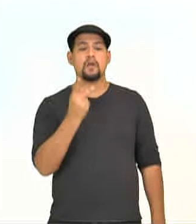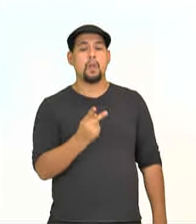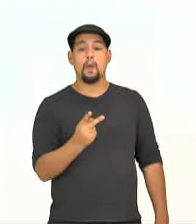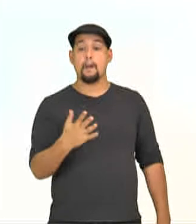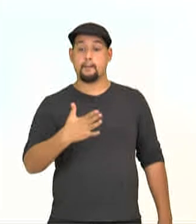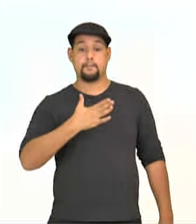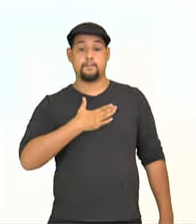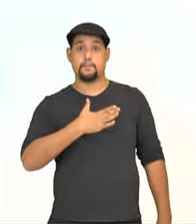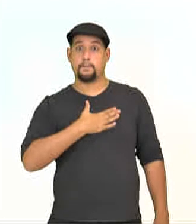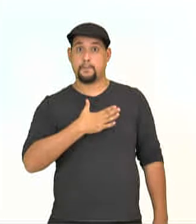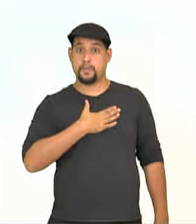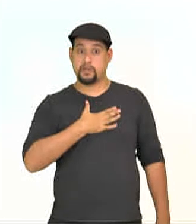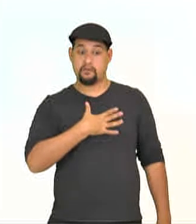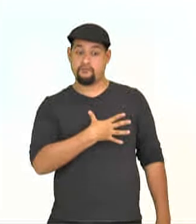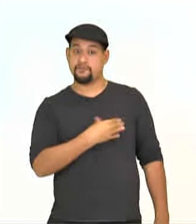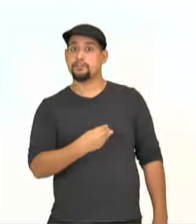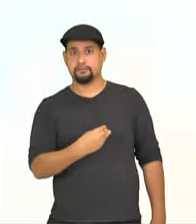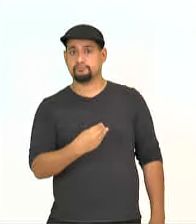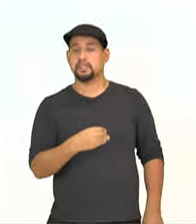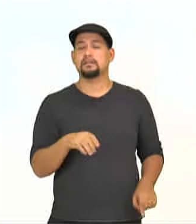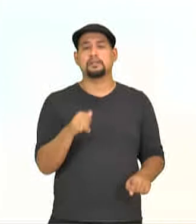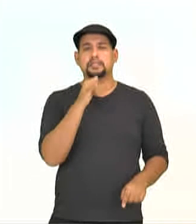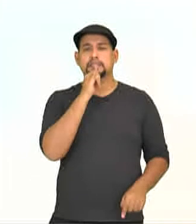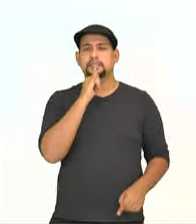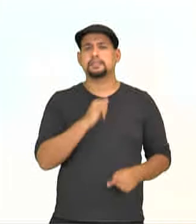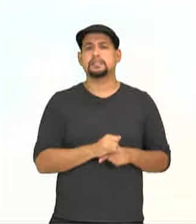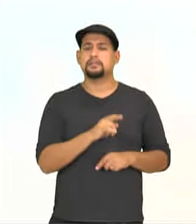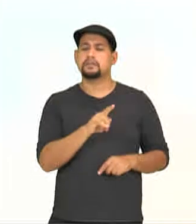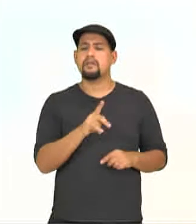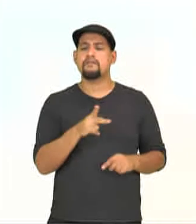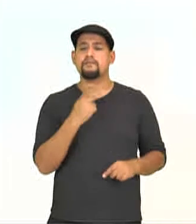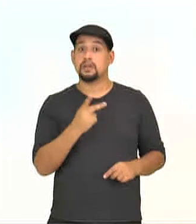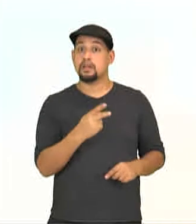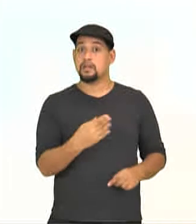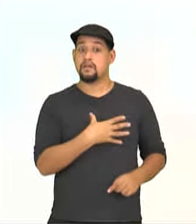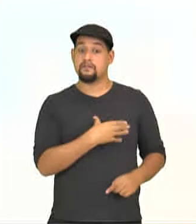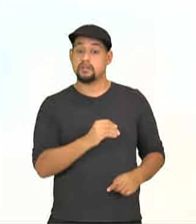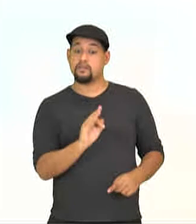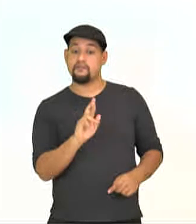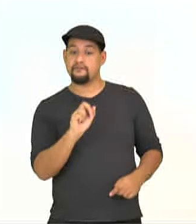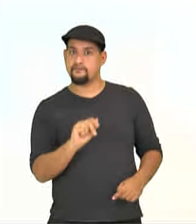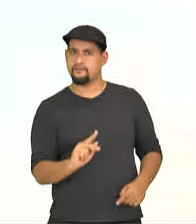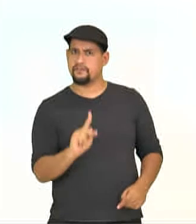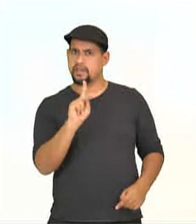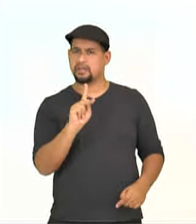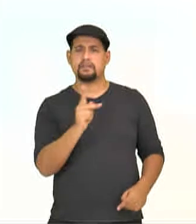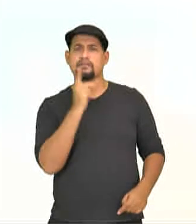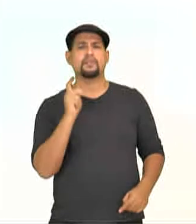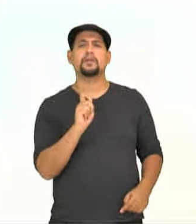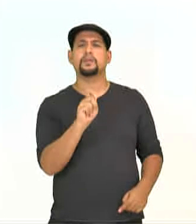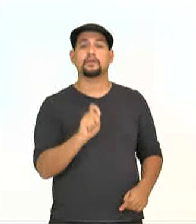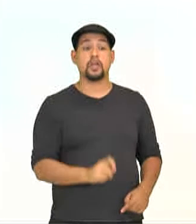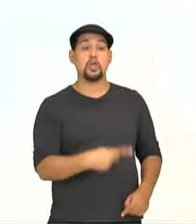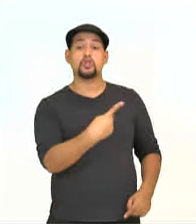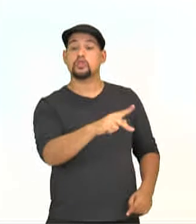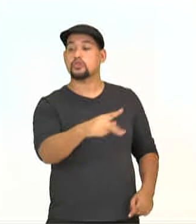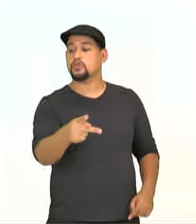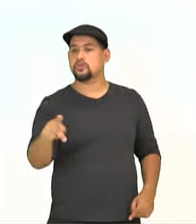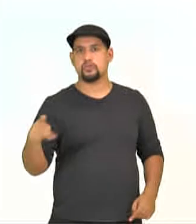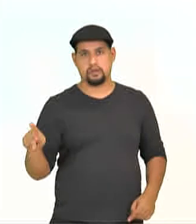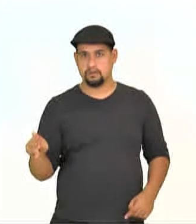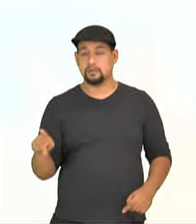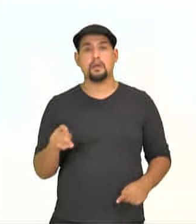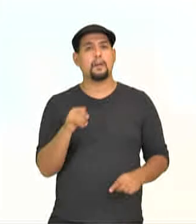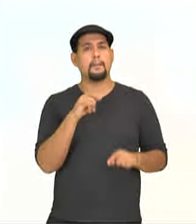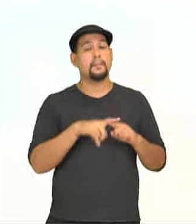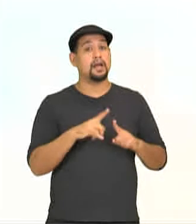se refiere a sus hijos. Cuando Ellen habla de los hijos de Frank, dice los tuyos. Ahora, si